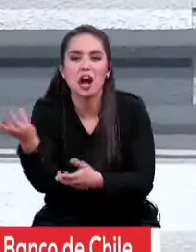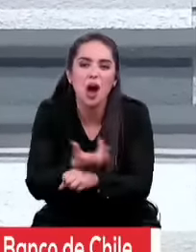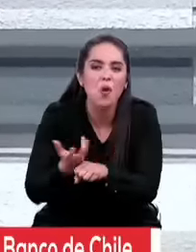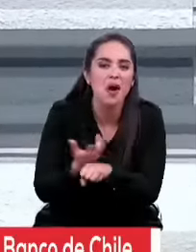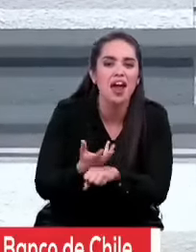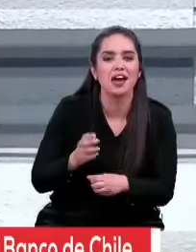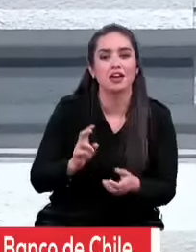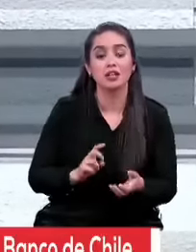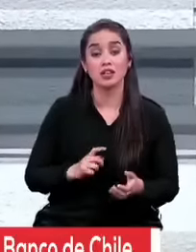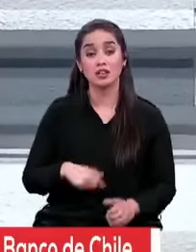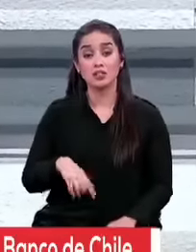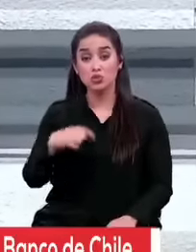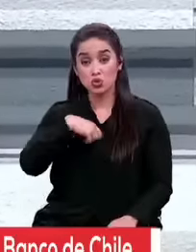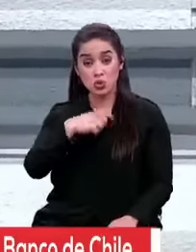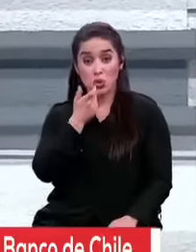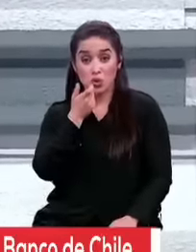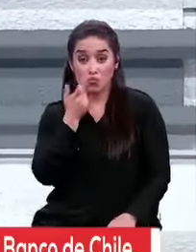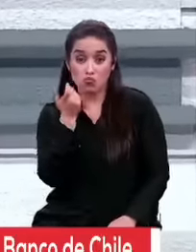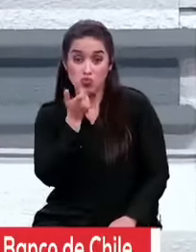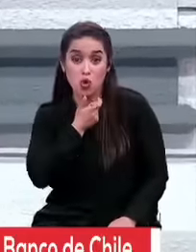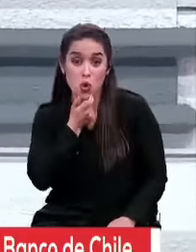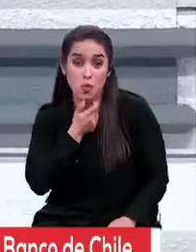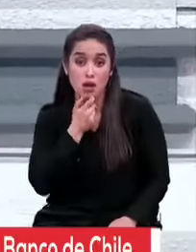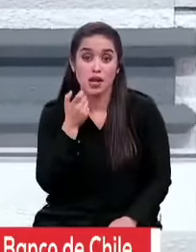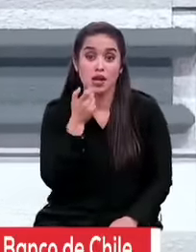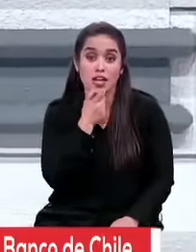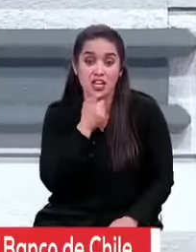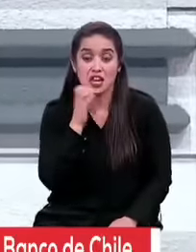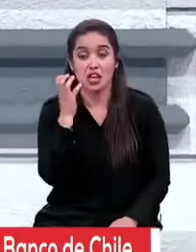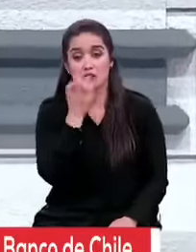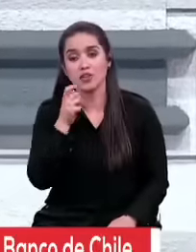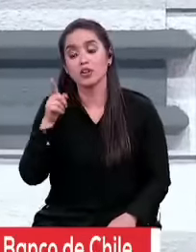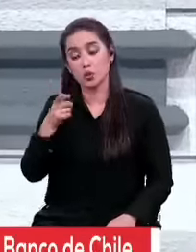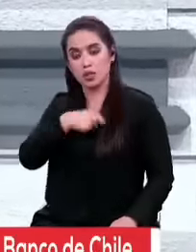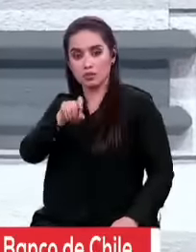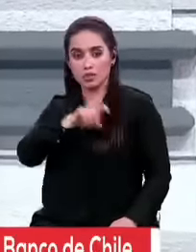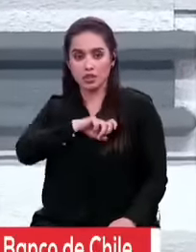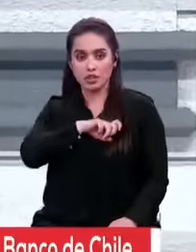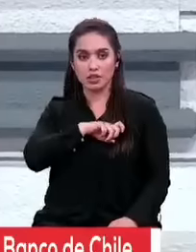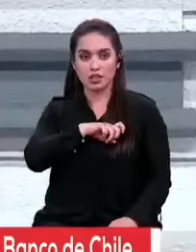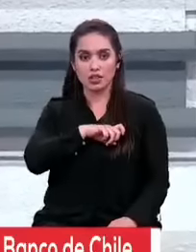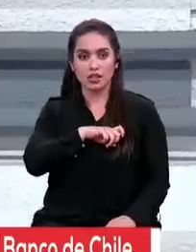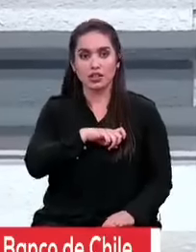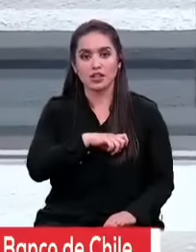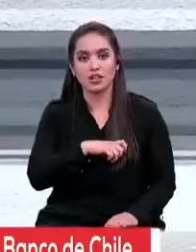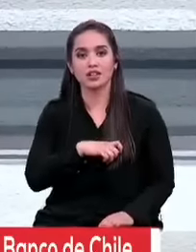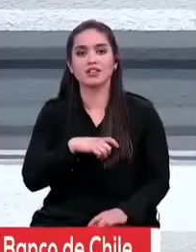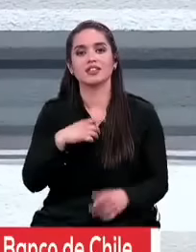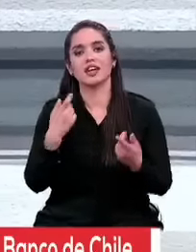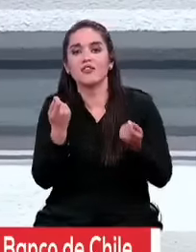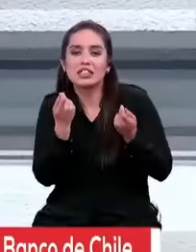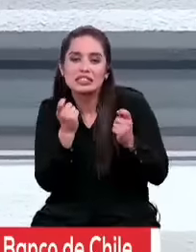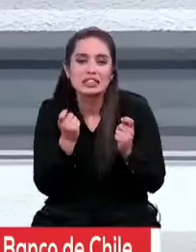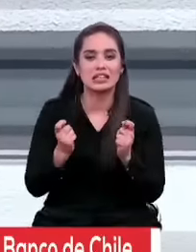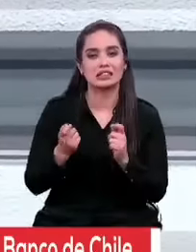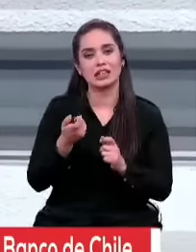speak English, okay, and I understand. I'm gonna try to say in Spanish, okay? Yeah. Le voy a tratar de decir en español,